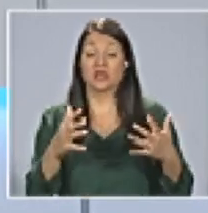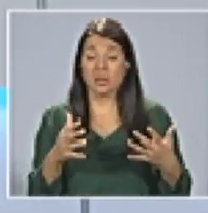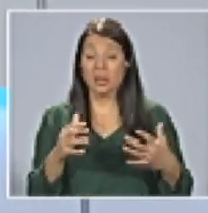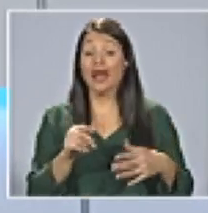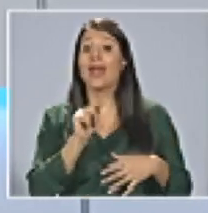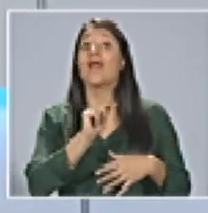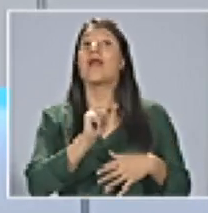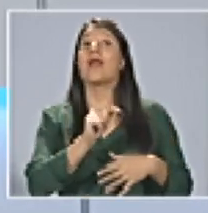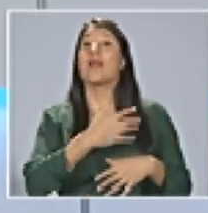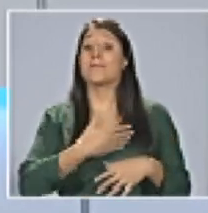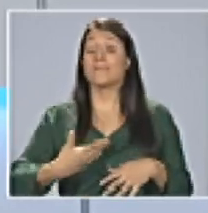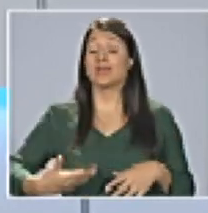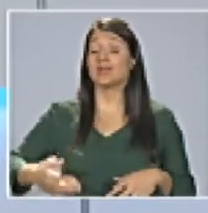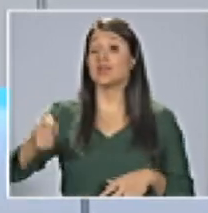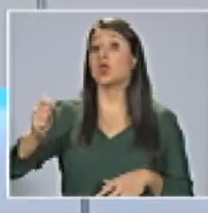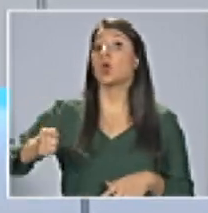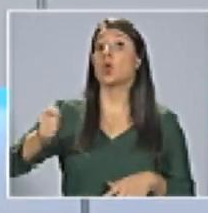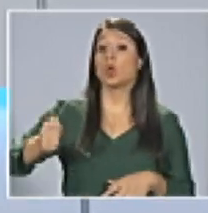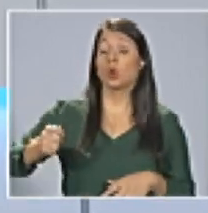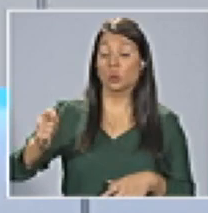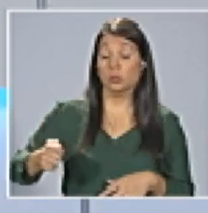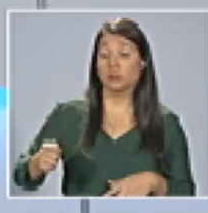siendo el presidente de la Corte,